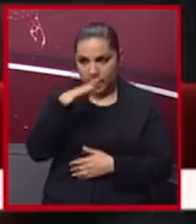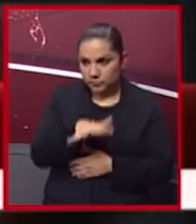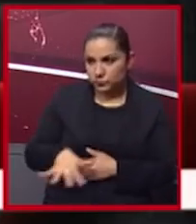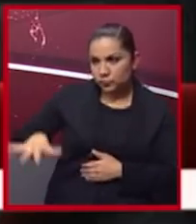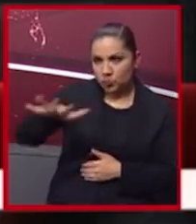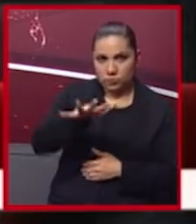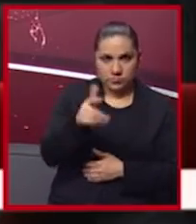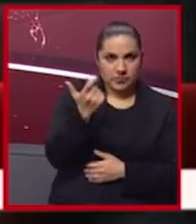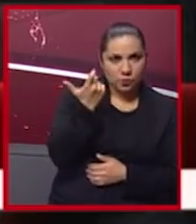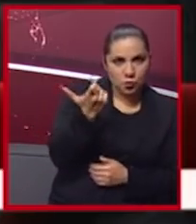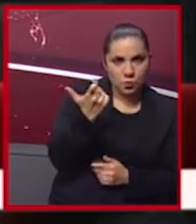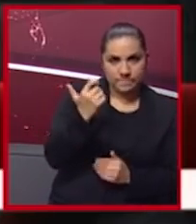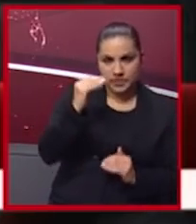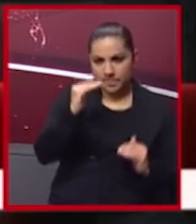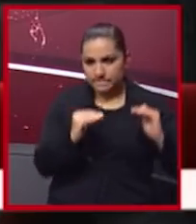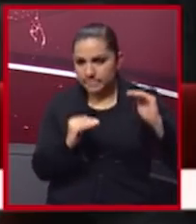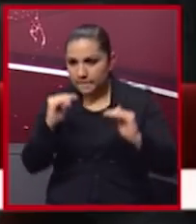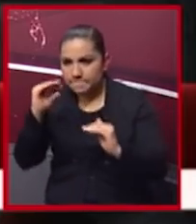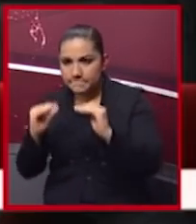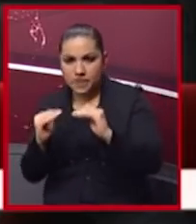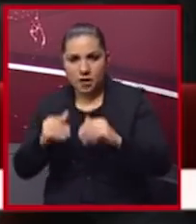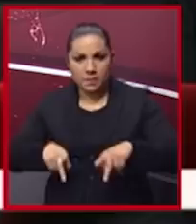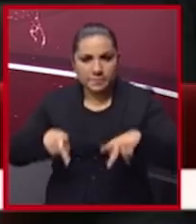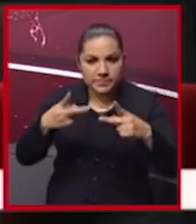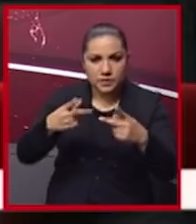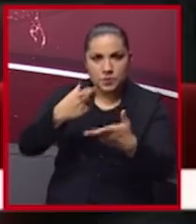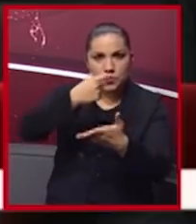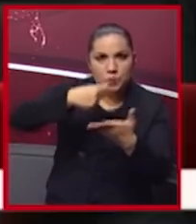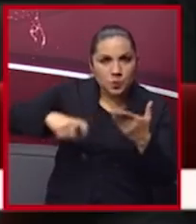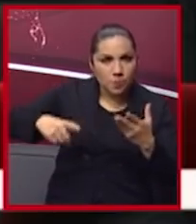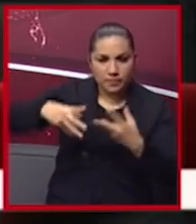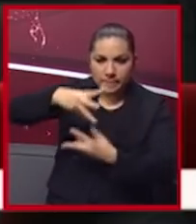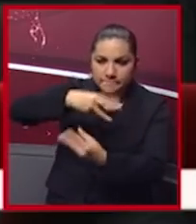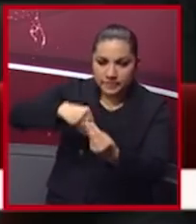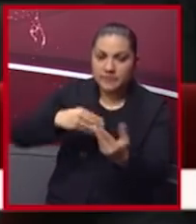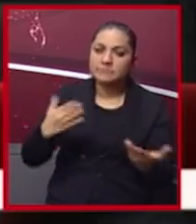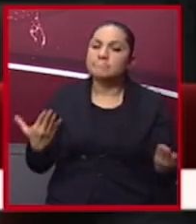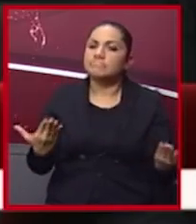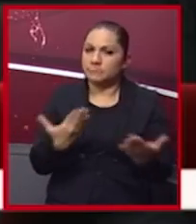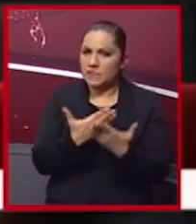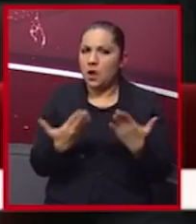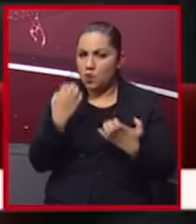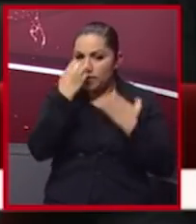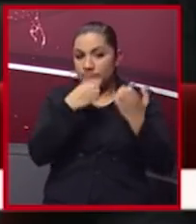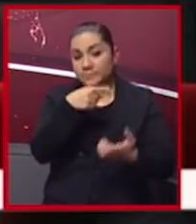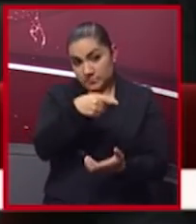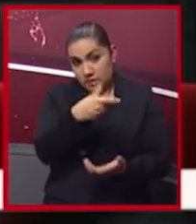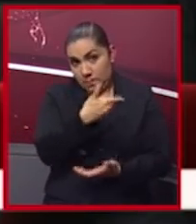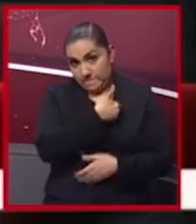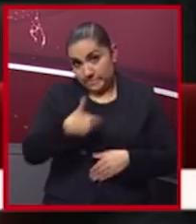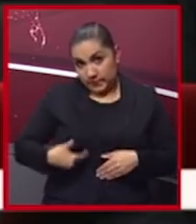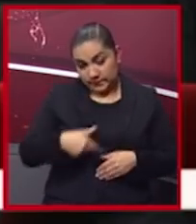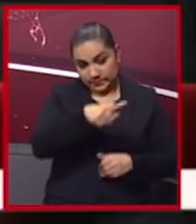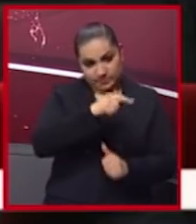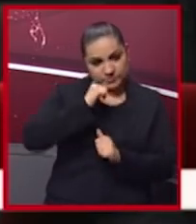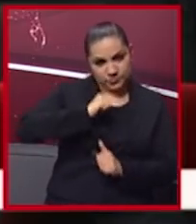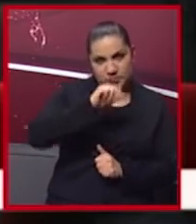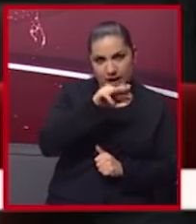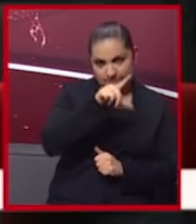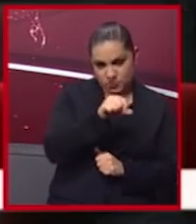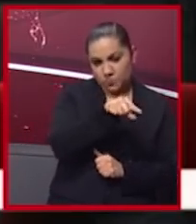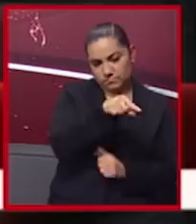y en la cuarta transformación que cabeza el señor presidente Andrés Manuel López Obrador. La austeridad republicana ha